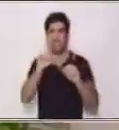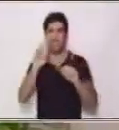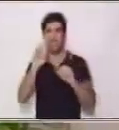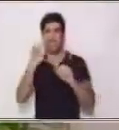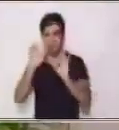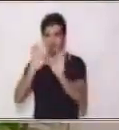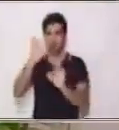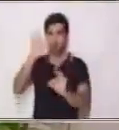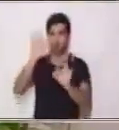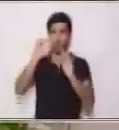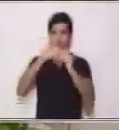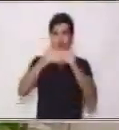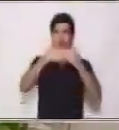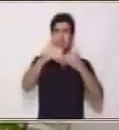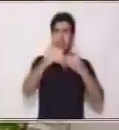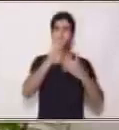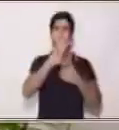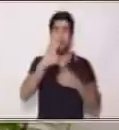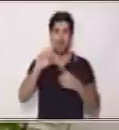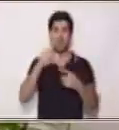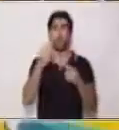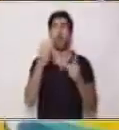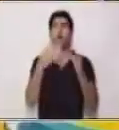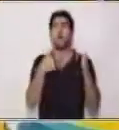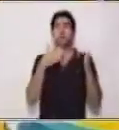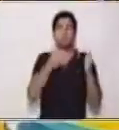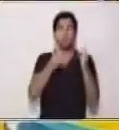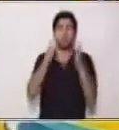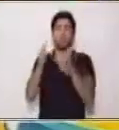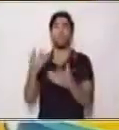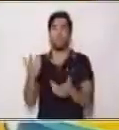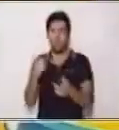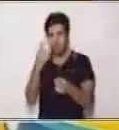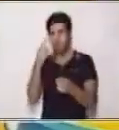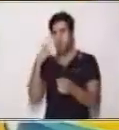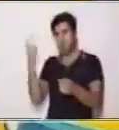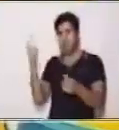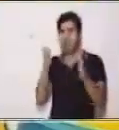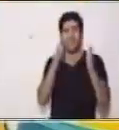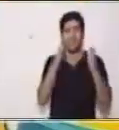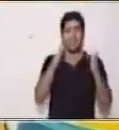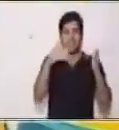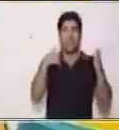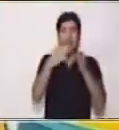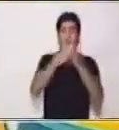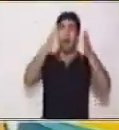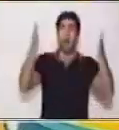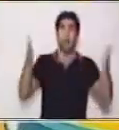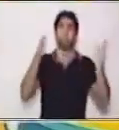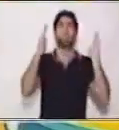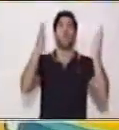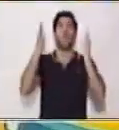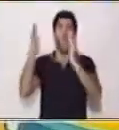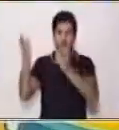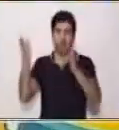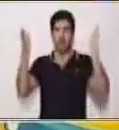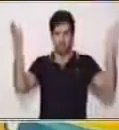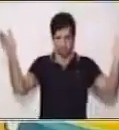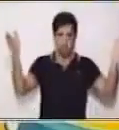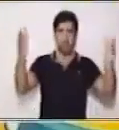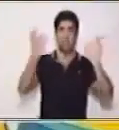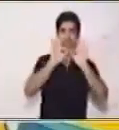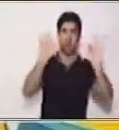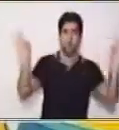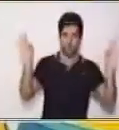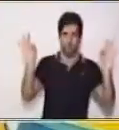guardarse dentro de ese almacén? Entonces, acá tenemos dos figuras. La